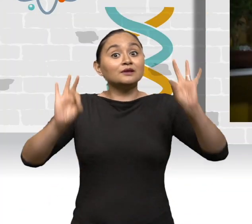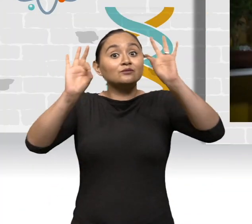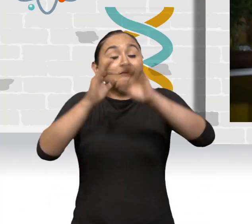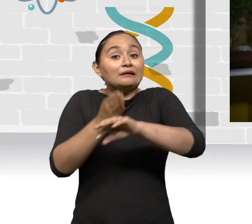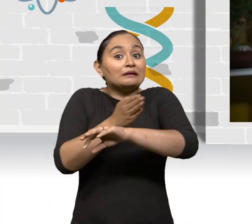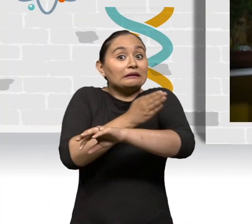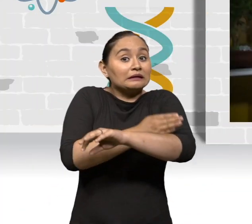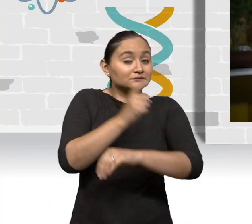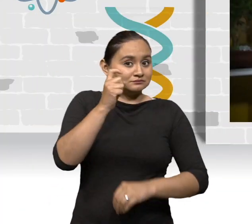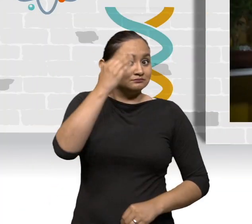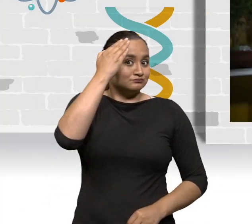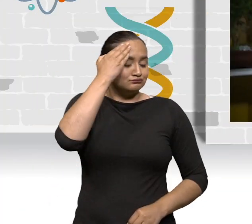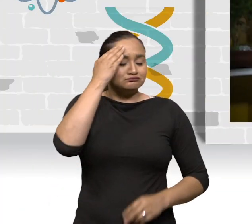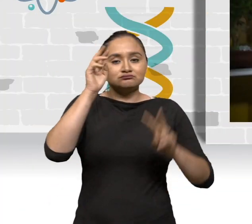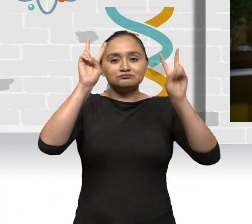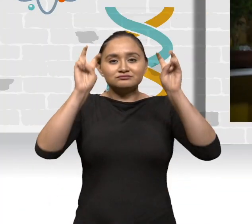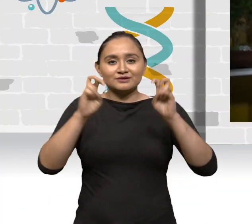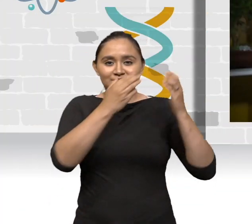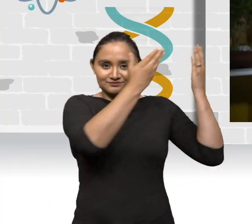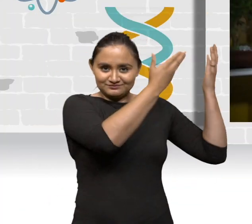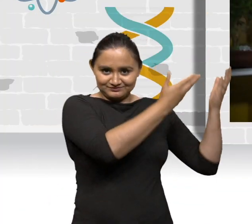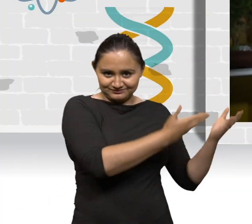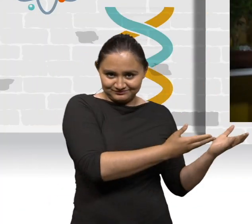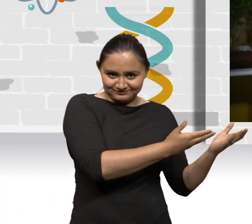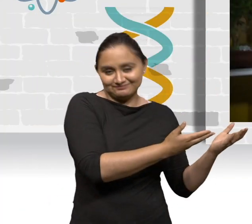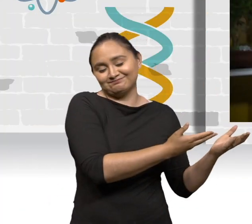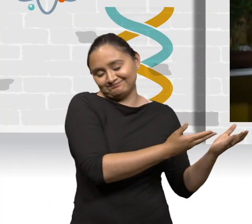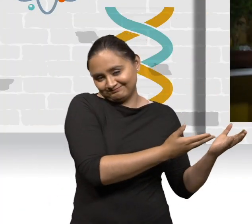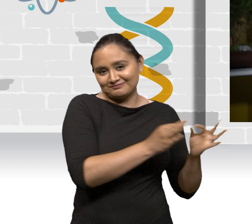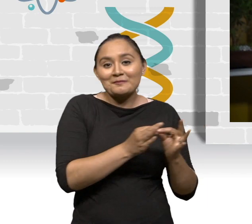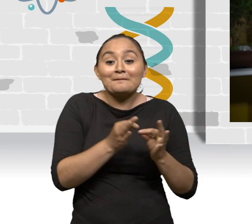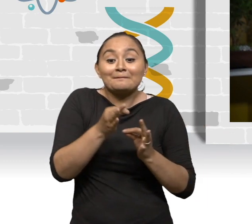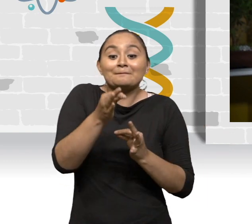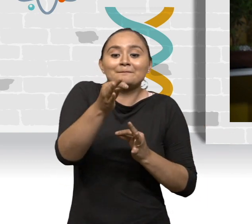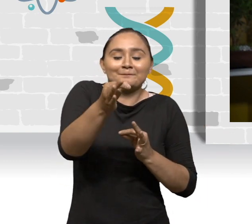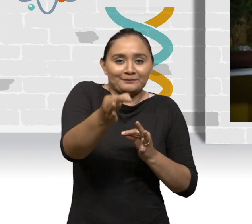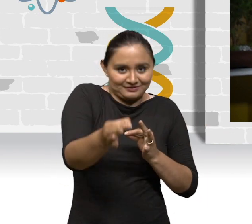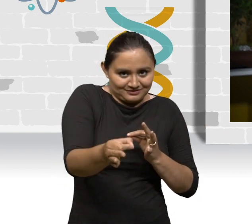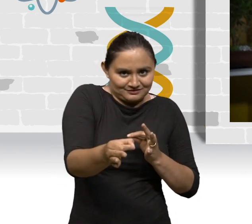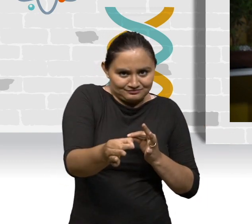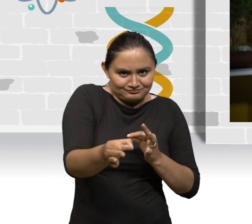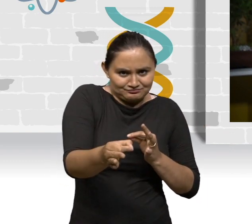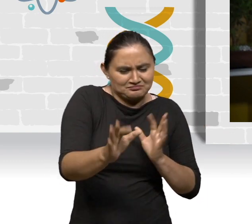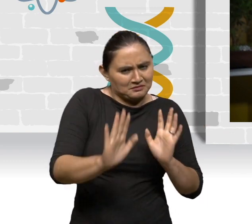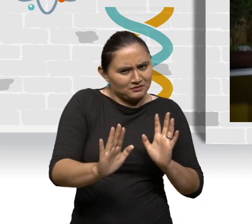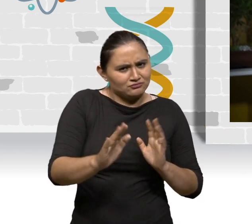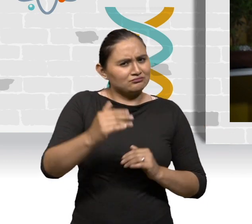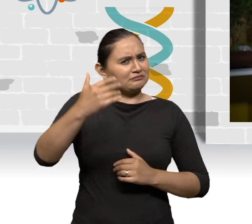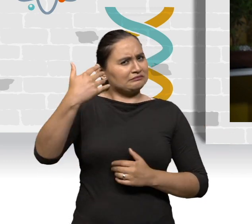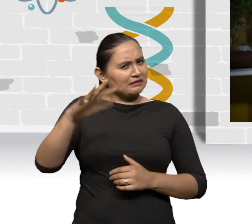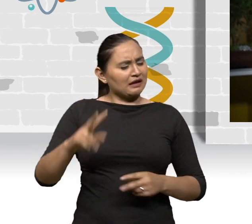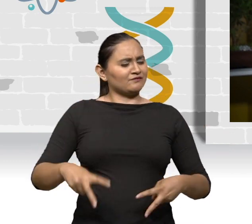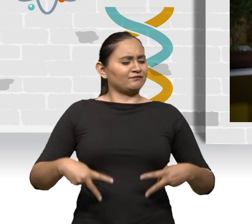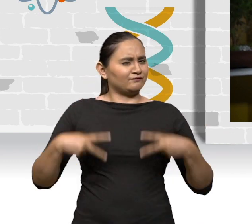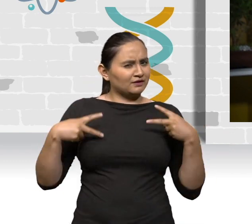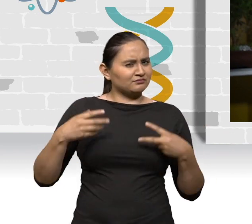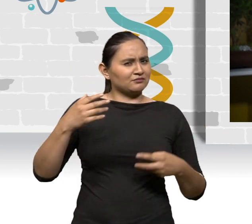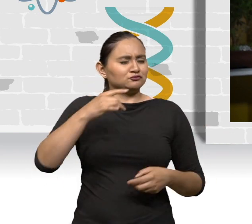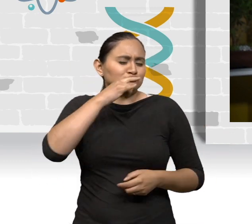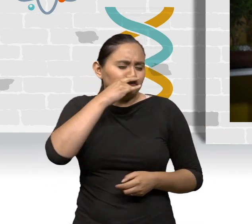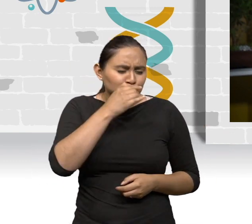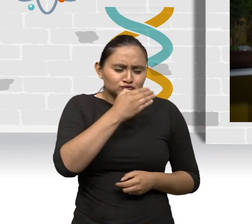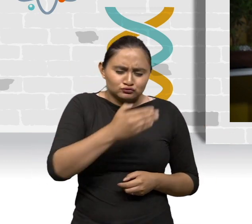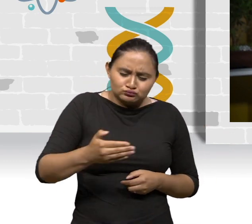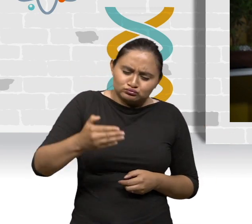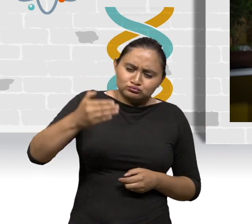Para empezar, debes tener un conocimiento previo, y es saber medir. Pero este es un conocimiento que ya lo has desarrollado a través de tu vida